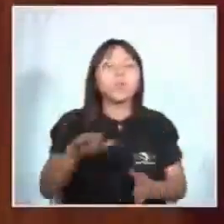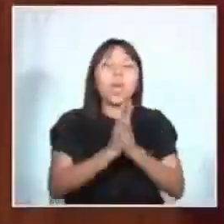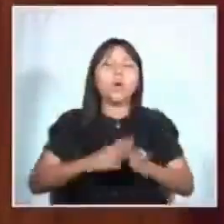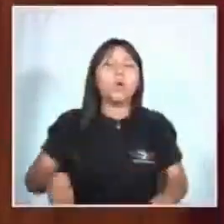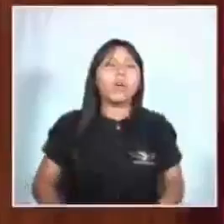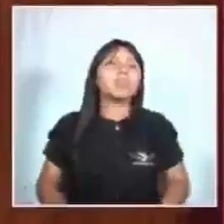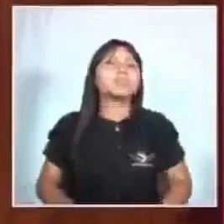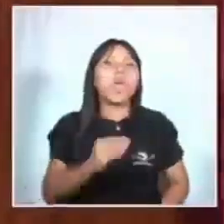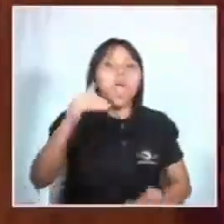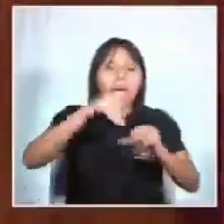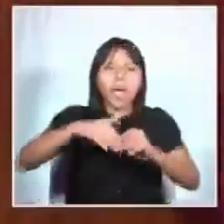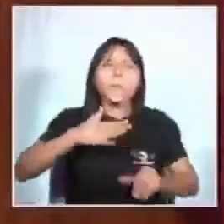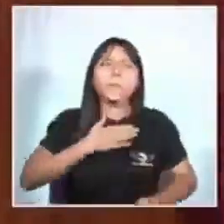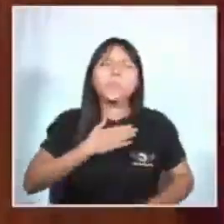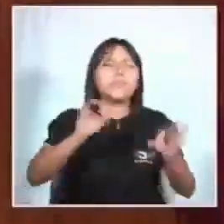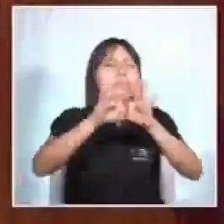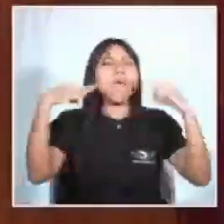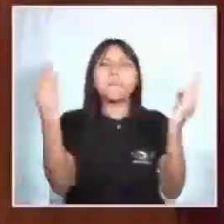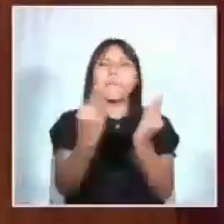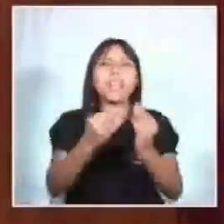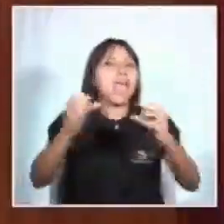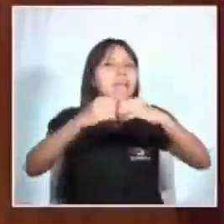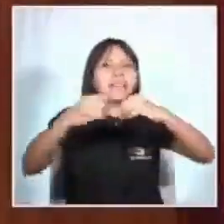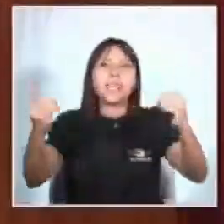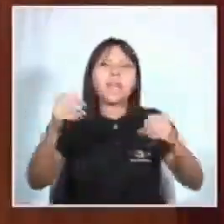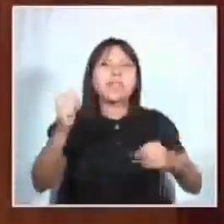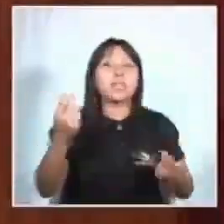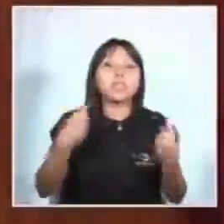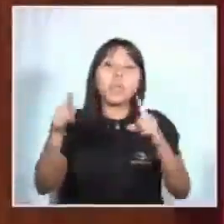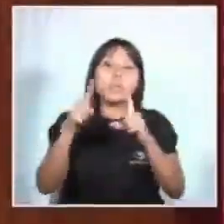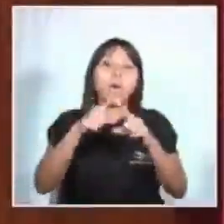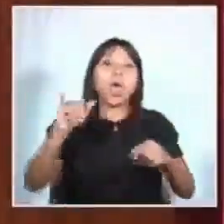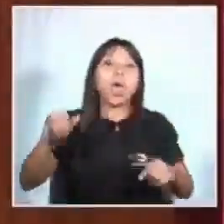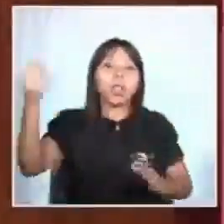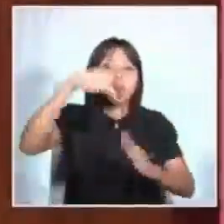Y dije: en mi familia nadie se va al infierno.